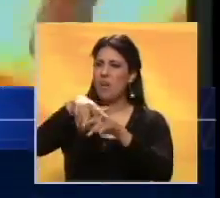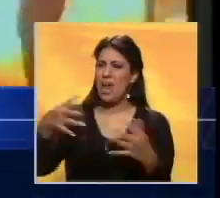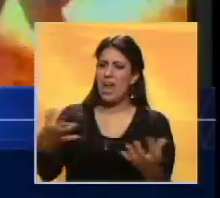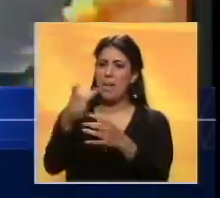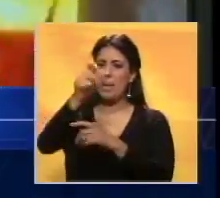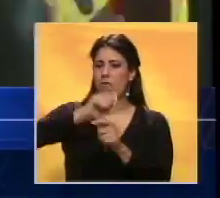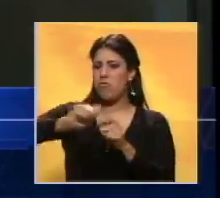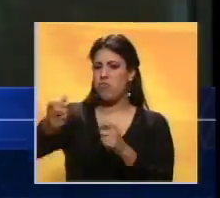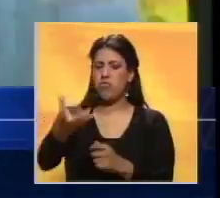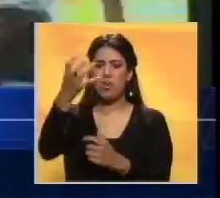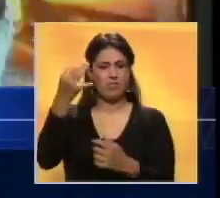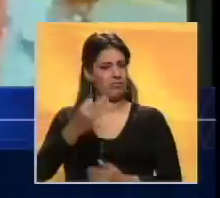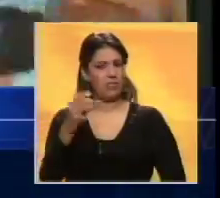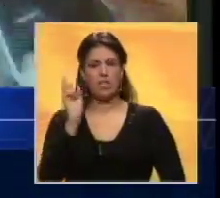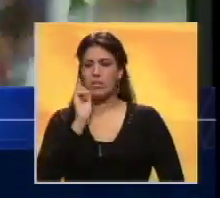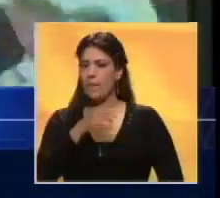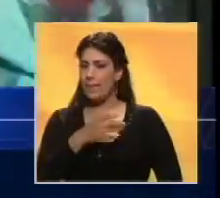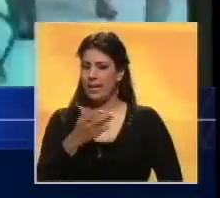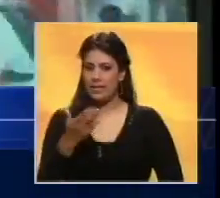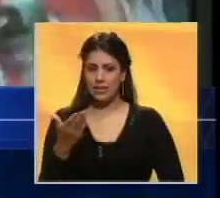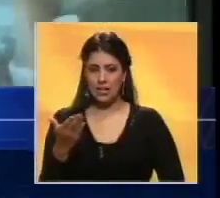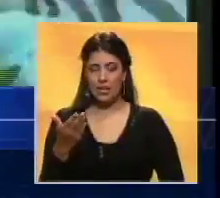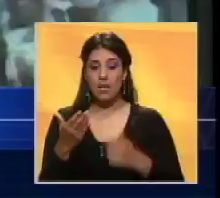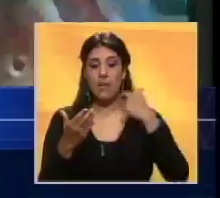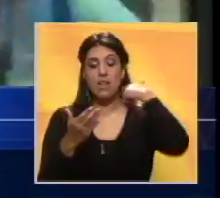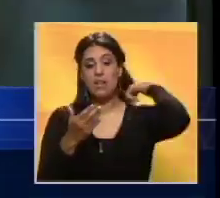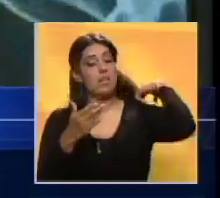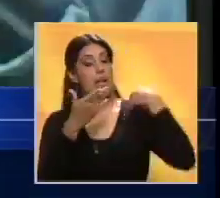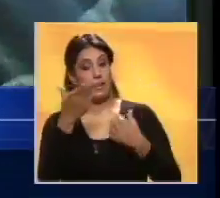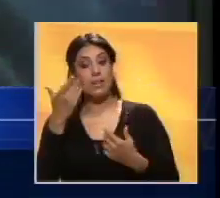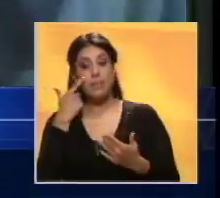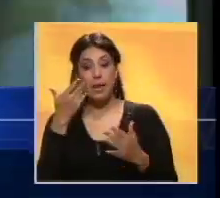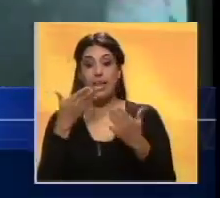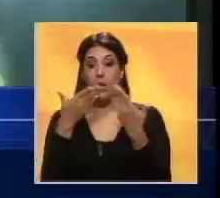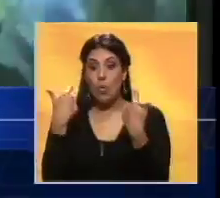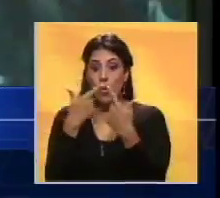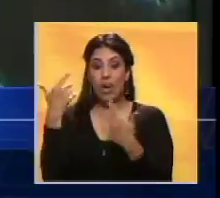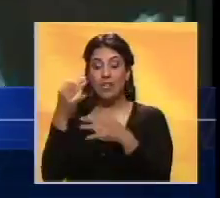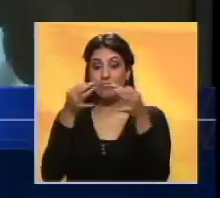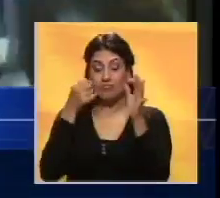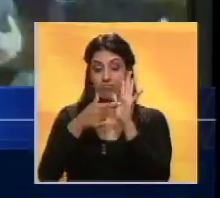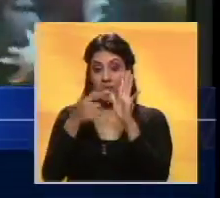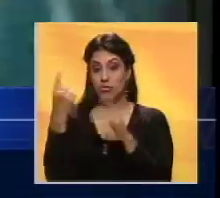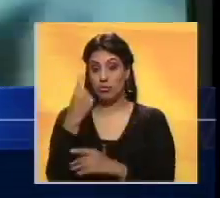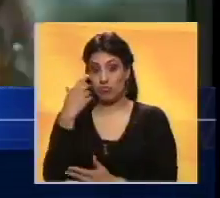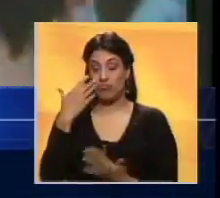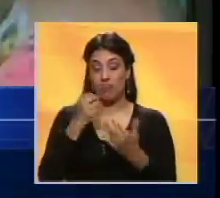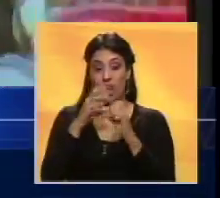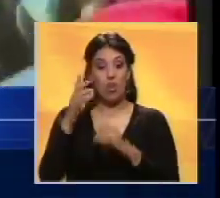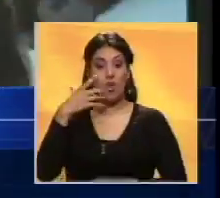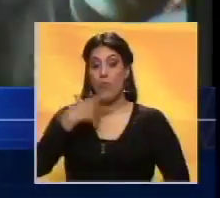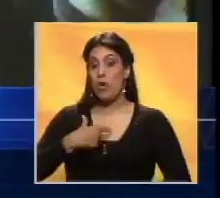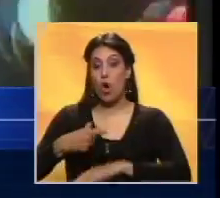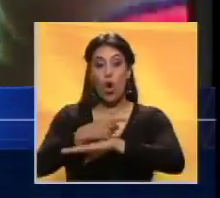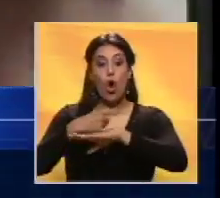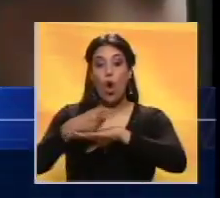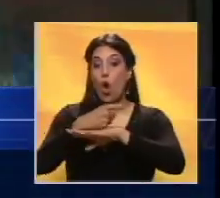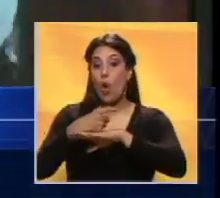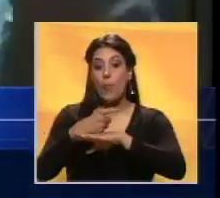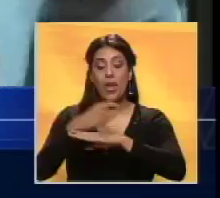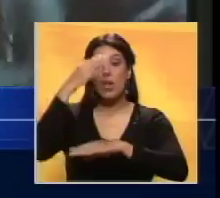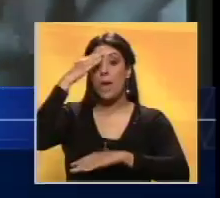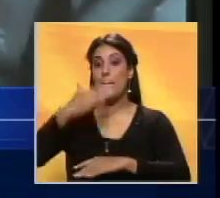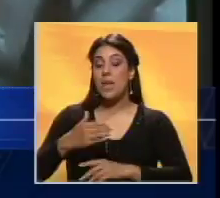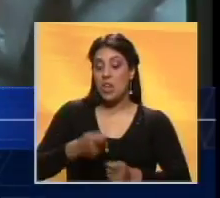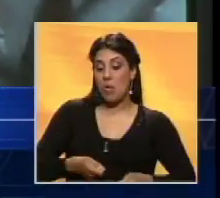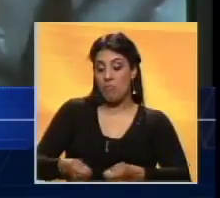venezolano, muy alejado de la realidad. Ahí están, las imágenes hablan por sí solas. No fue el gobierno, no fue la